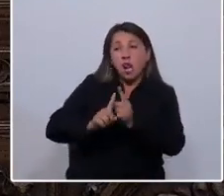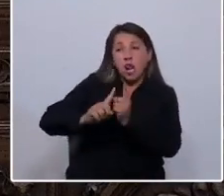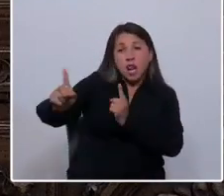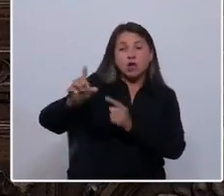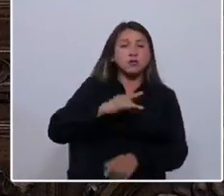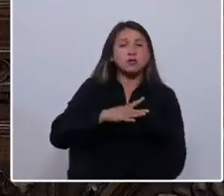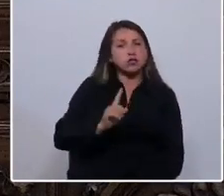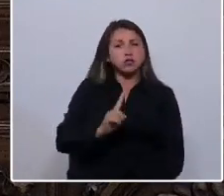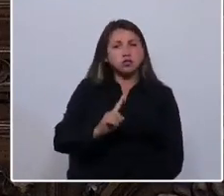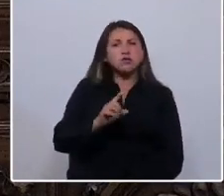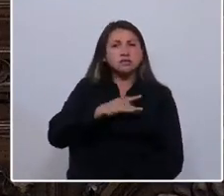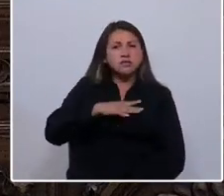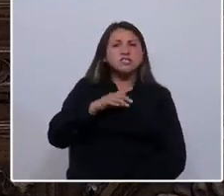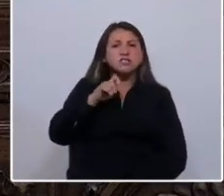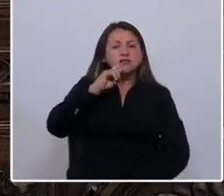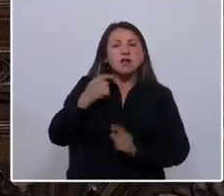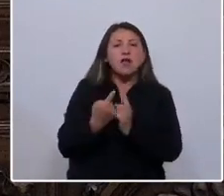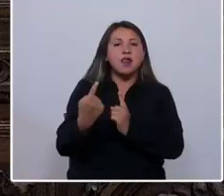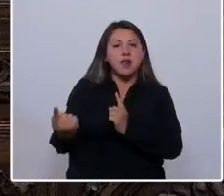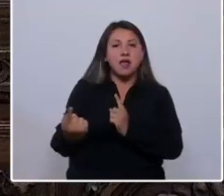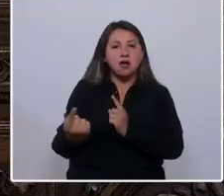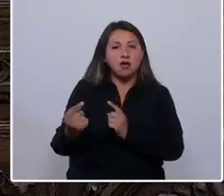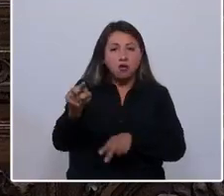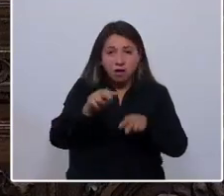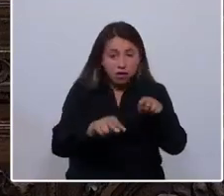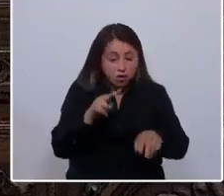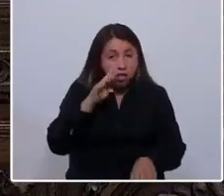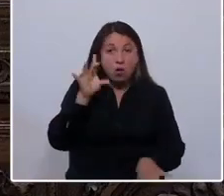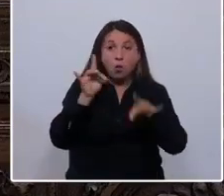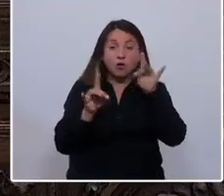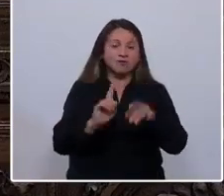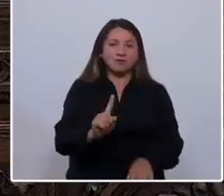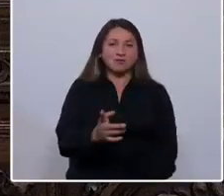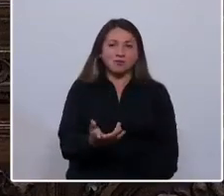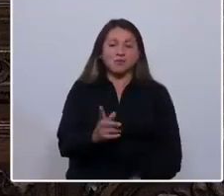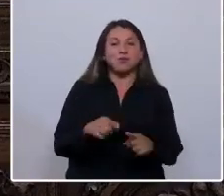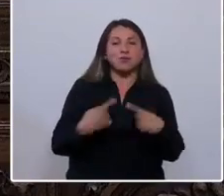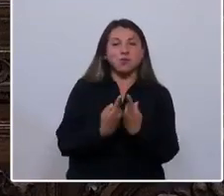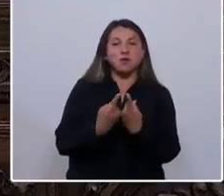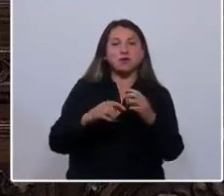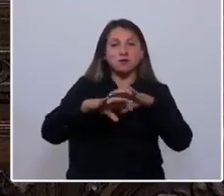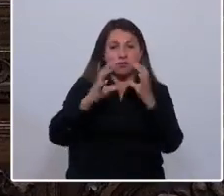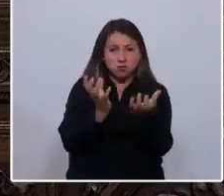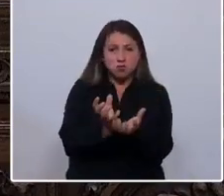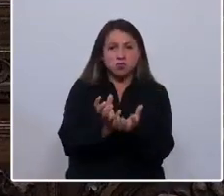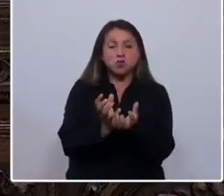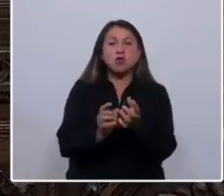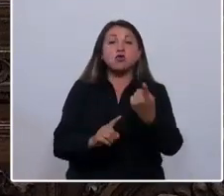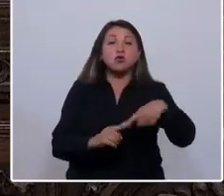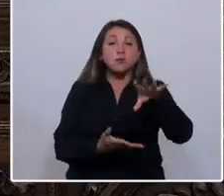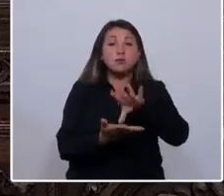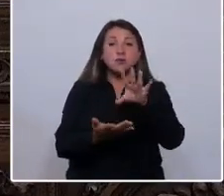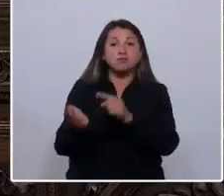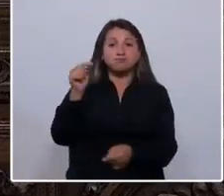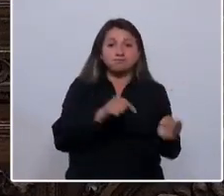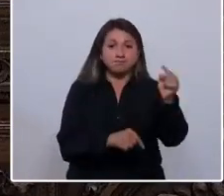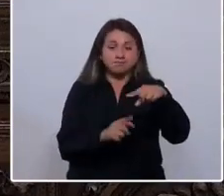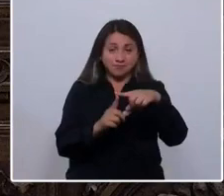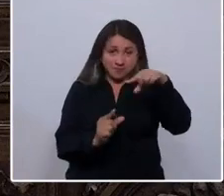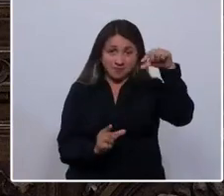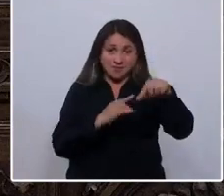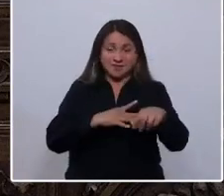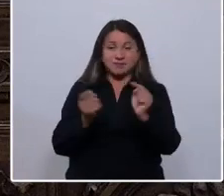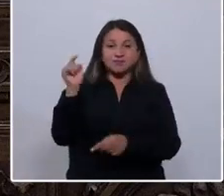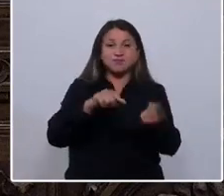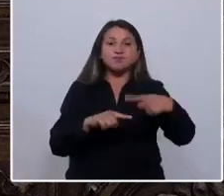es el que está lejos y no se ha dado cuenta. Nuestra tierra es de migrantes, migrantes quienes fueron quienes dieron curso